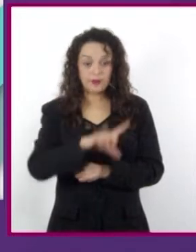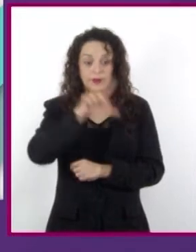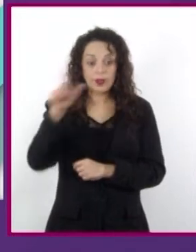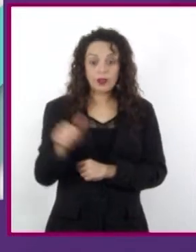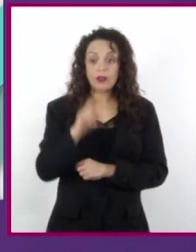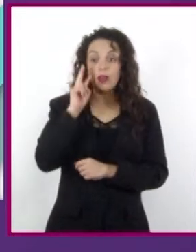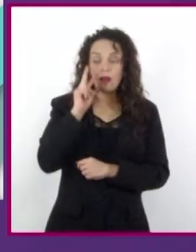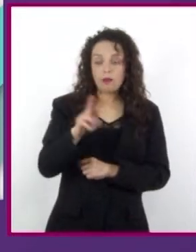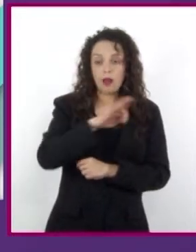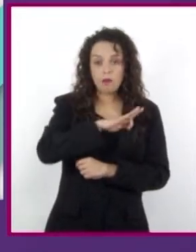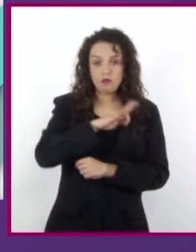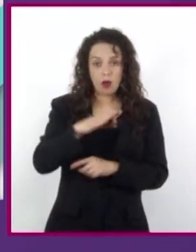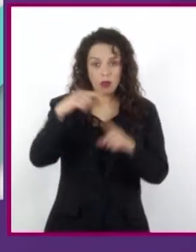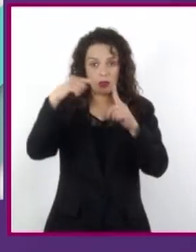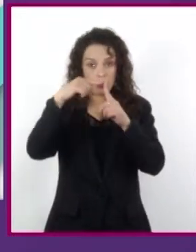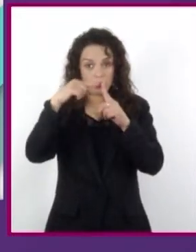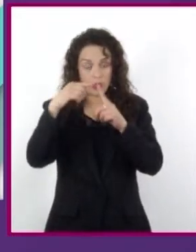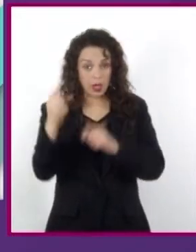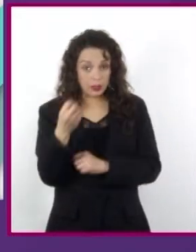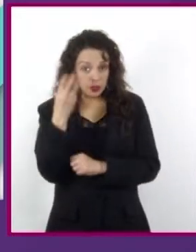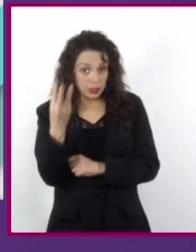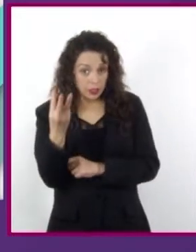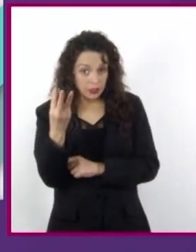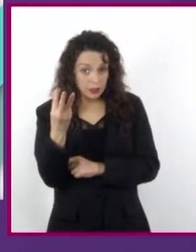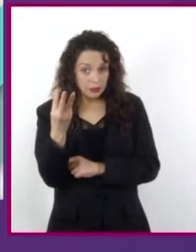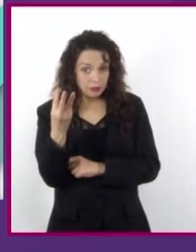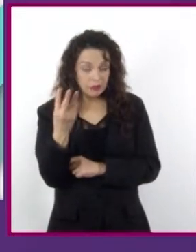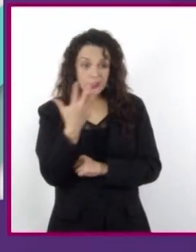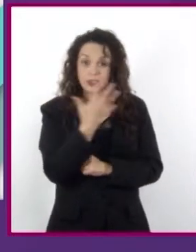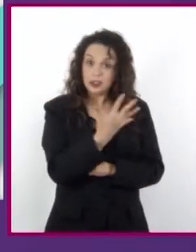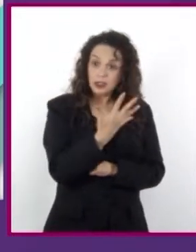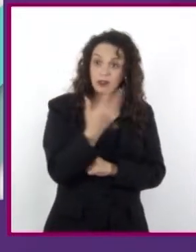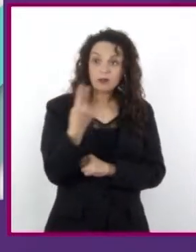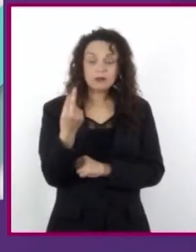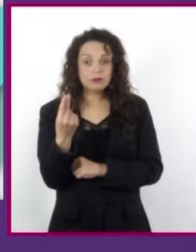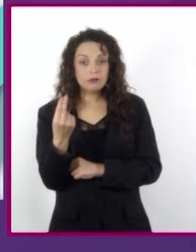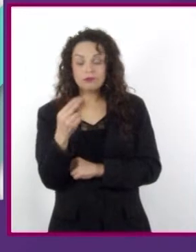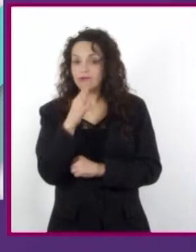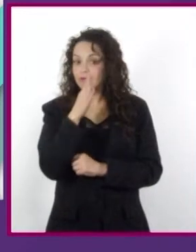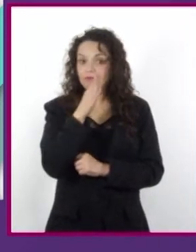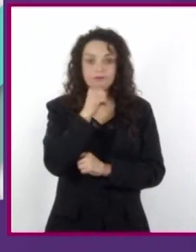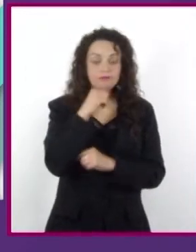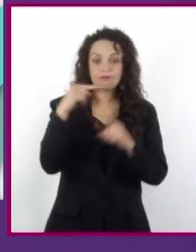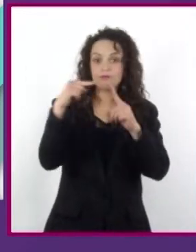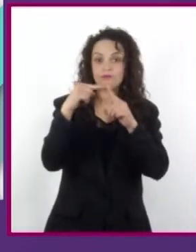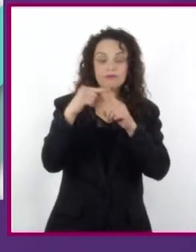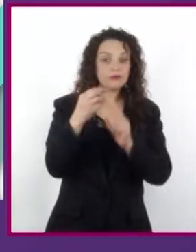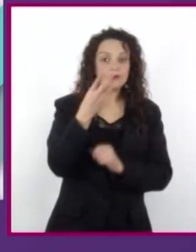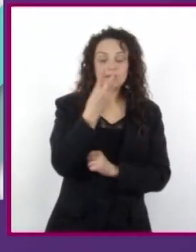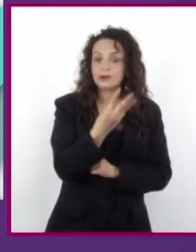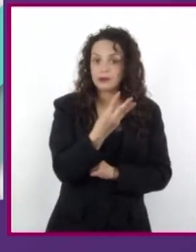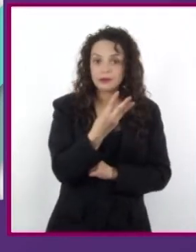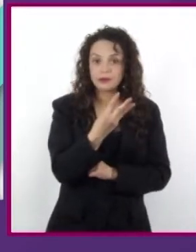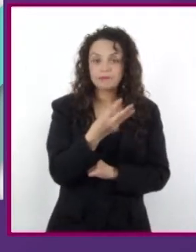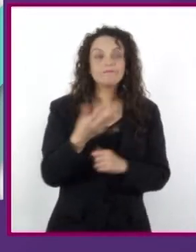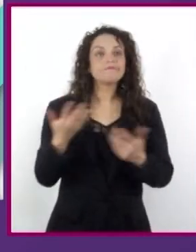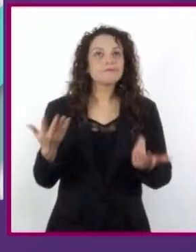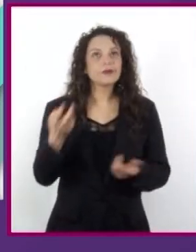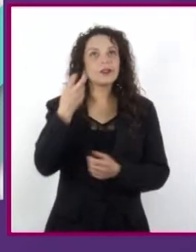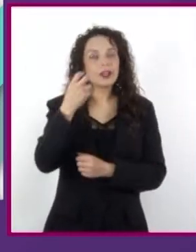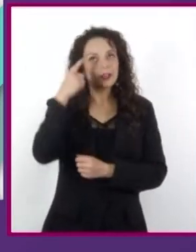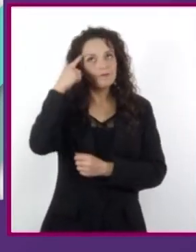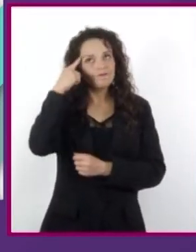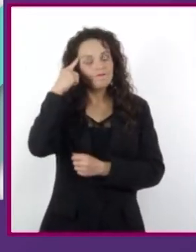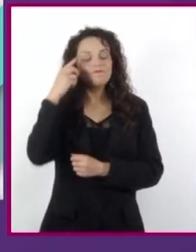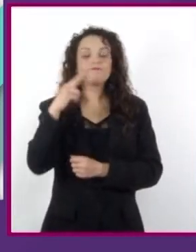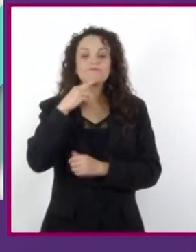puede dividirse entre 3. Pero ni el 5 ni el 25 pueden dividirse entre 3, por lo que seguimos con